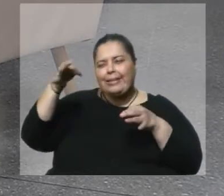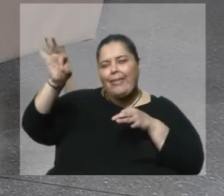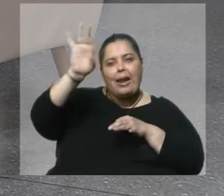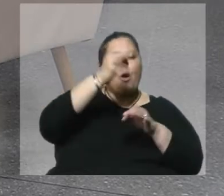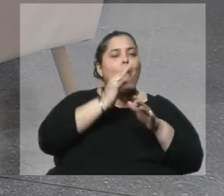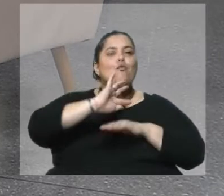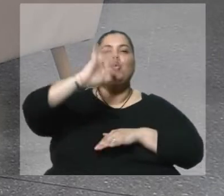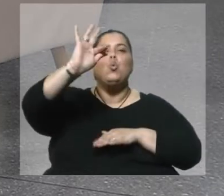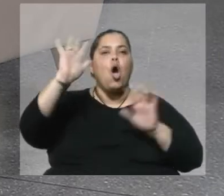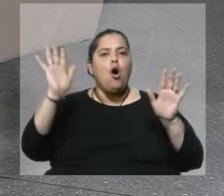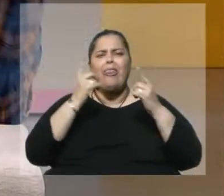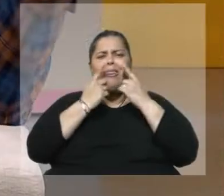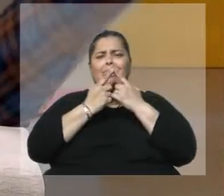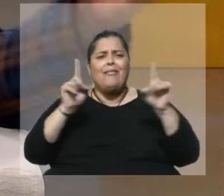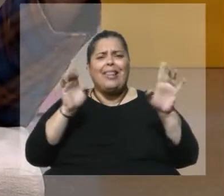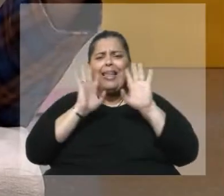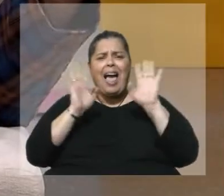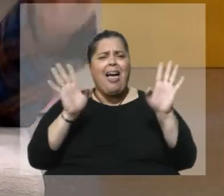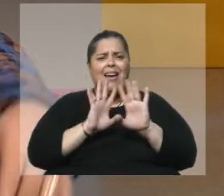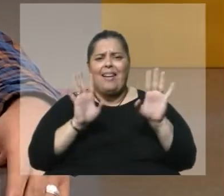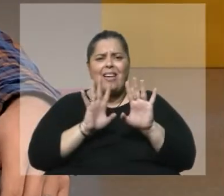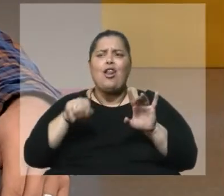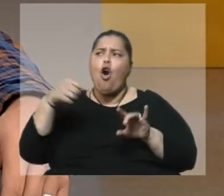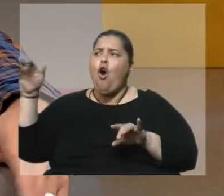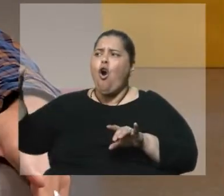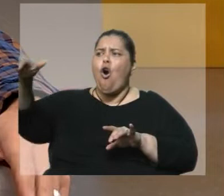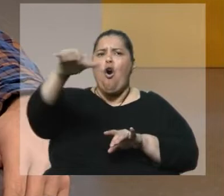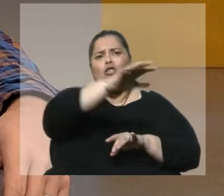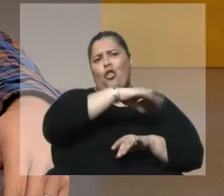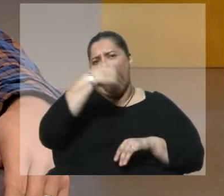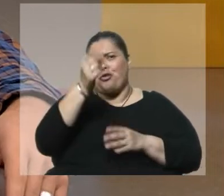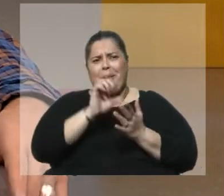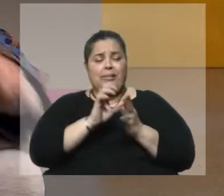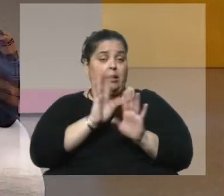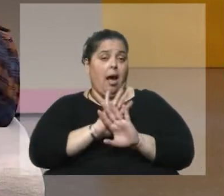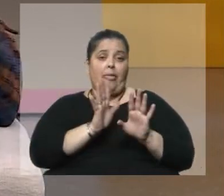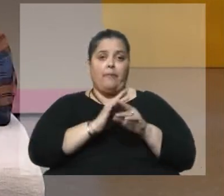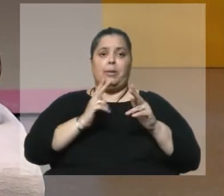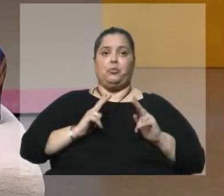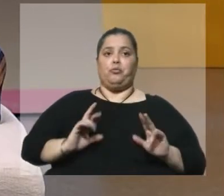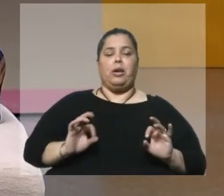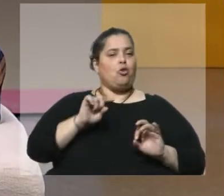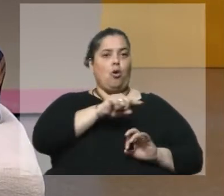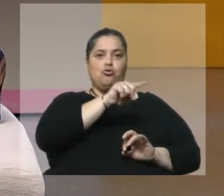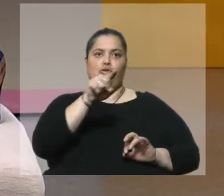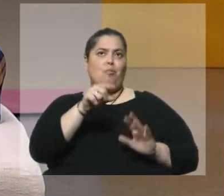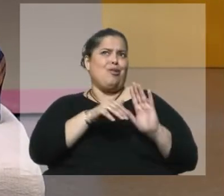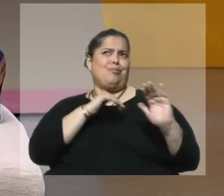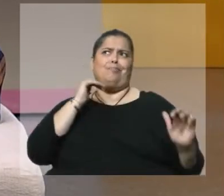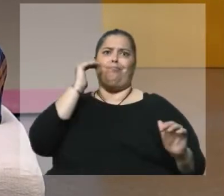futurista. Nada que ver a todos los stand de toda la Bienal. O sea, realmente se